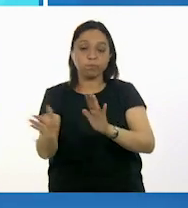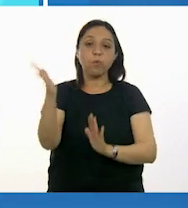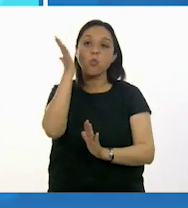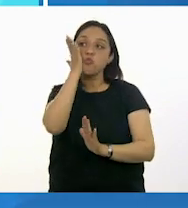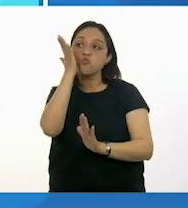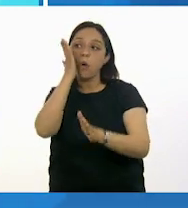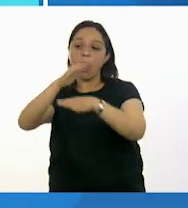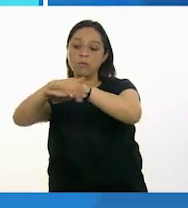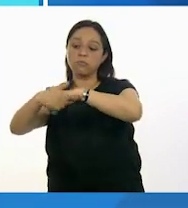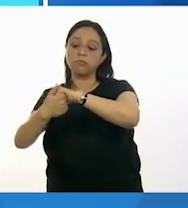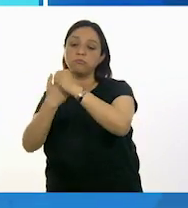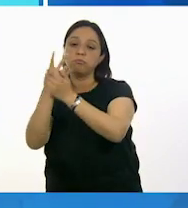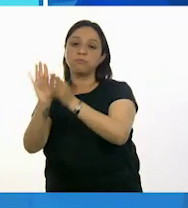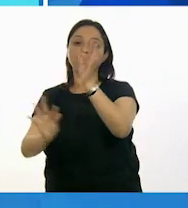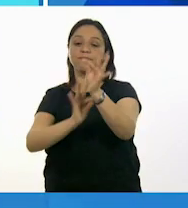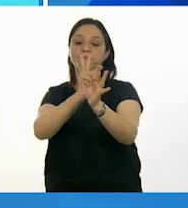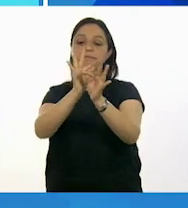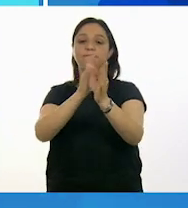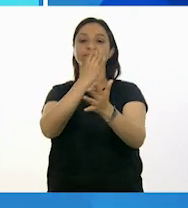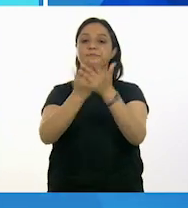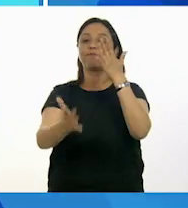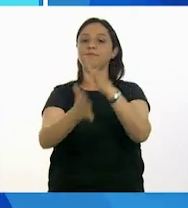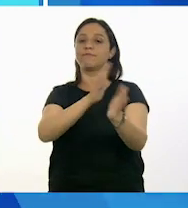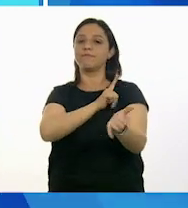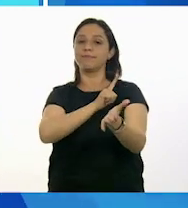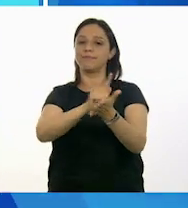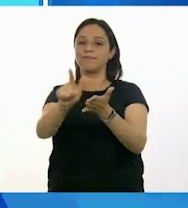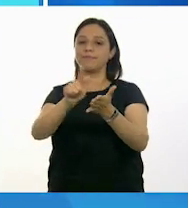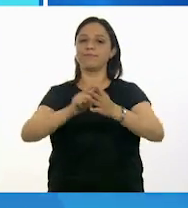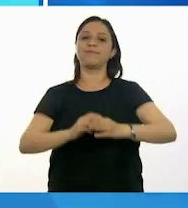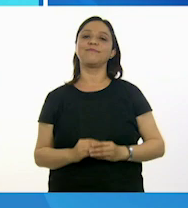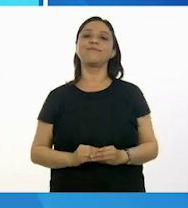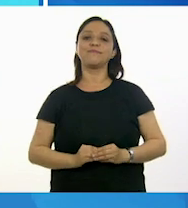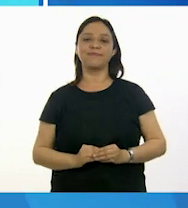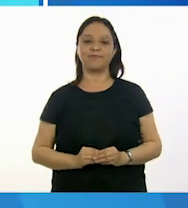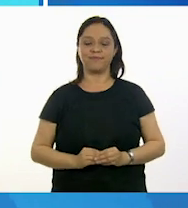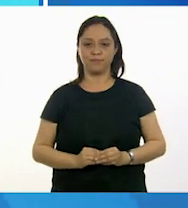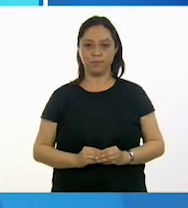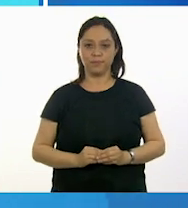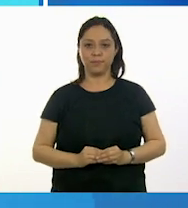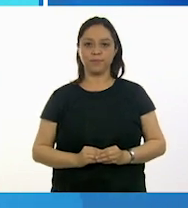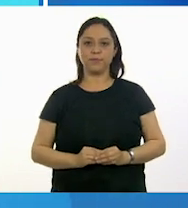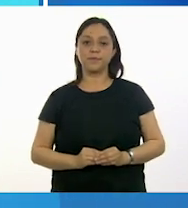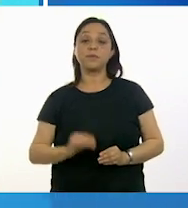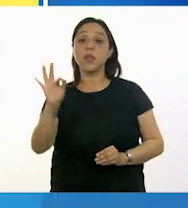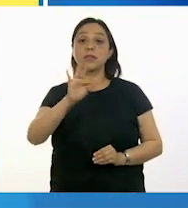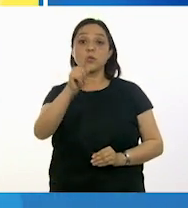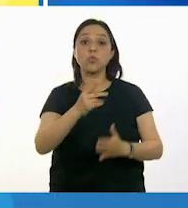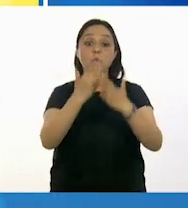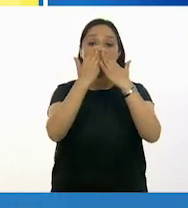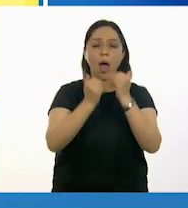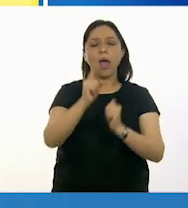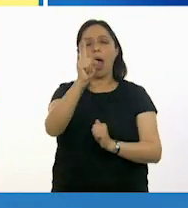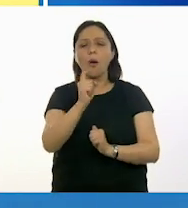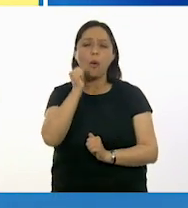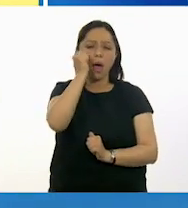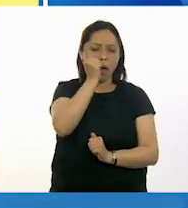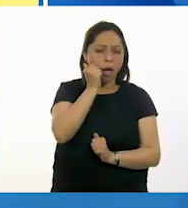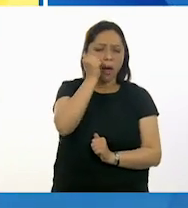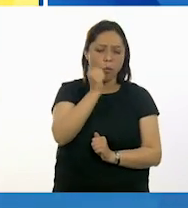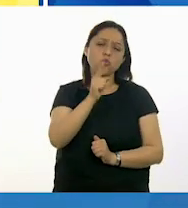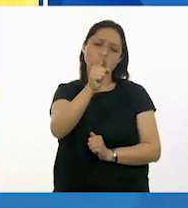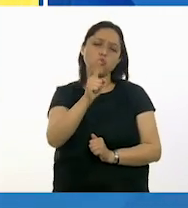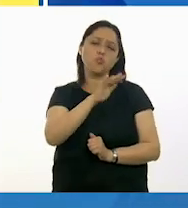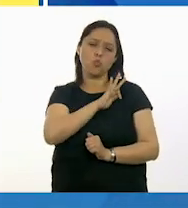Sécalas con una toalla. ¡Y listo! ¡Tus manos están limpias! Si no tienes agua y jabón,